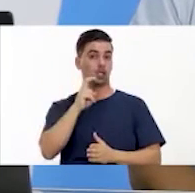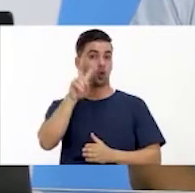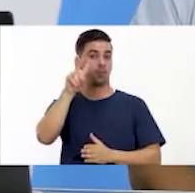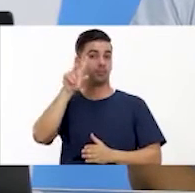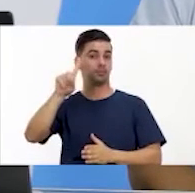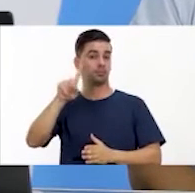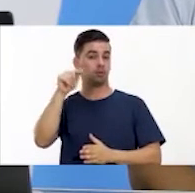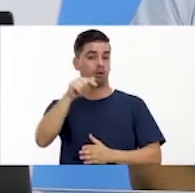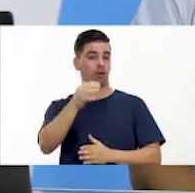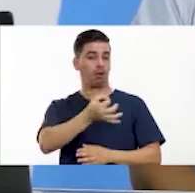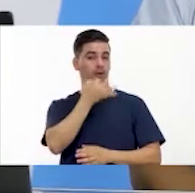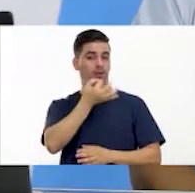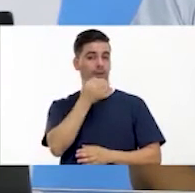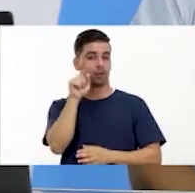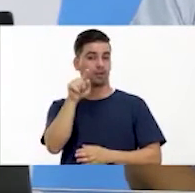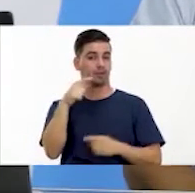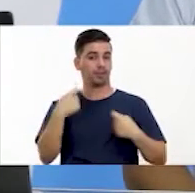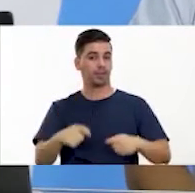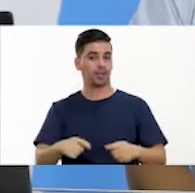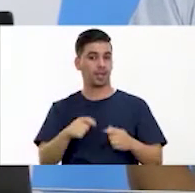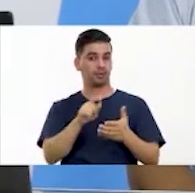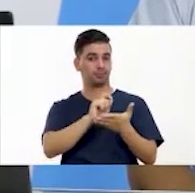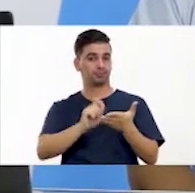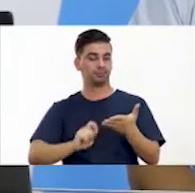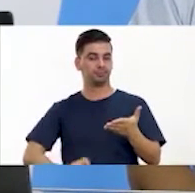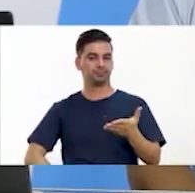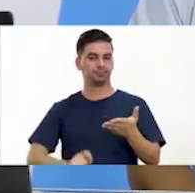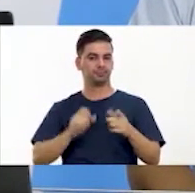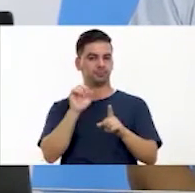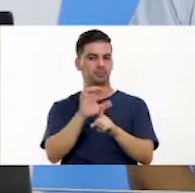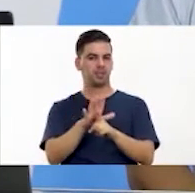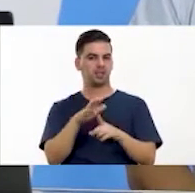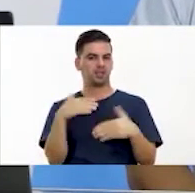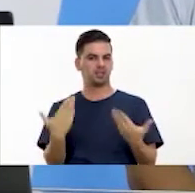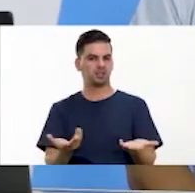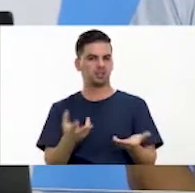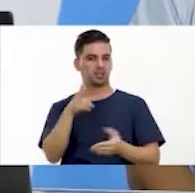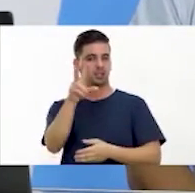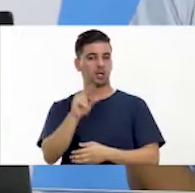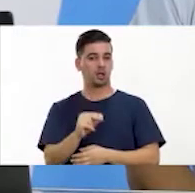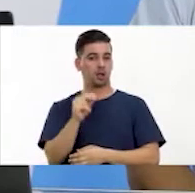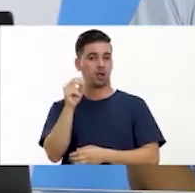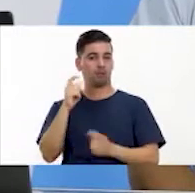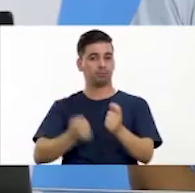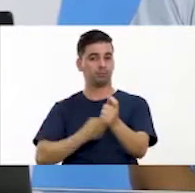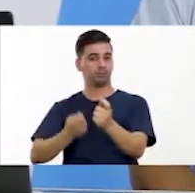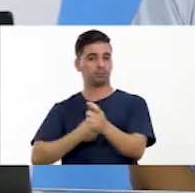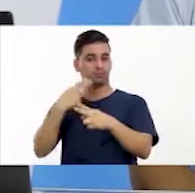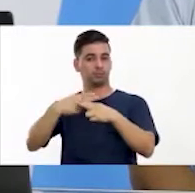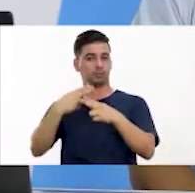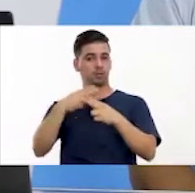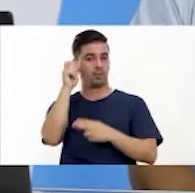que ustedes deben abordar a partir de la implementación de la batalla de ideas.